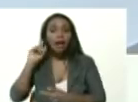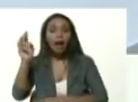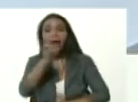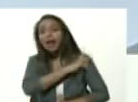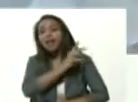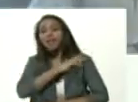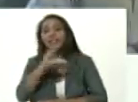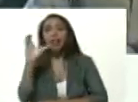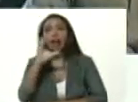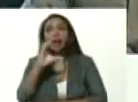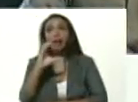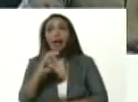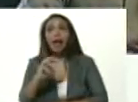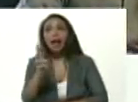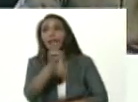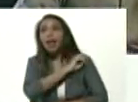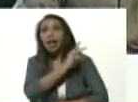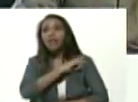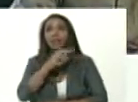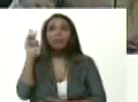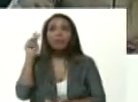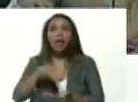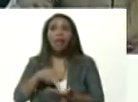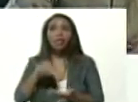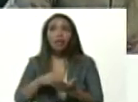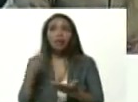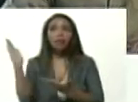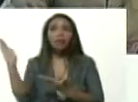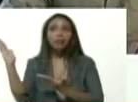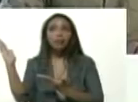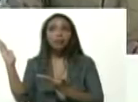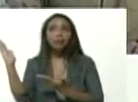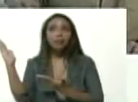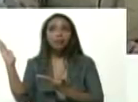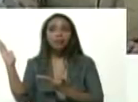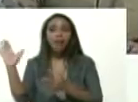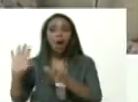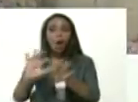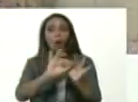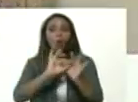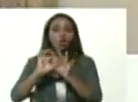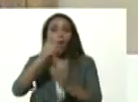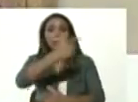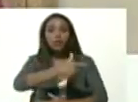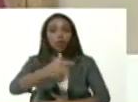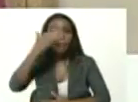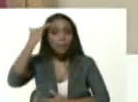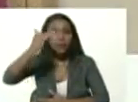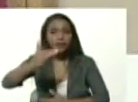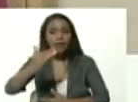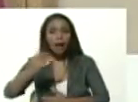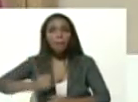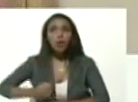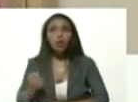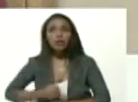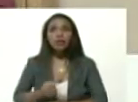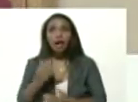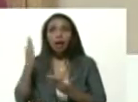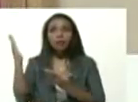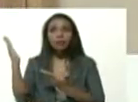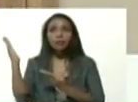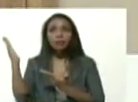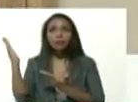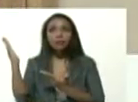Caracas, el jefe de Miranda. La unión cívico-militar policial, muy bien.